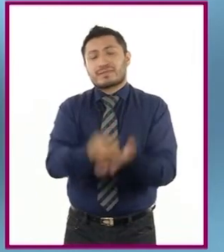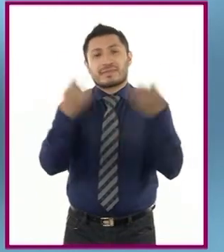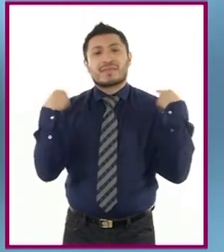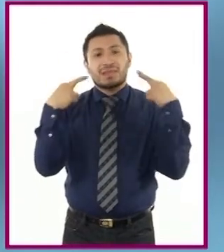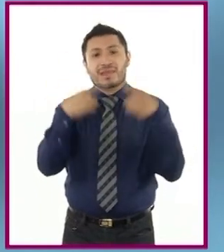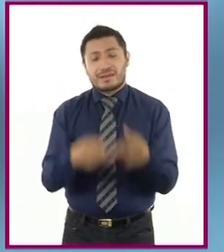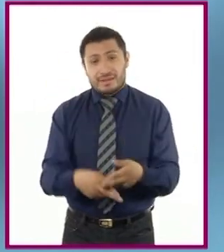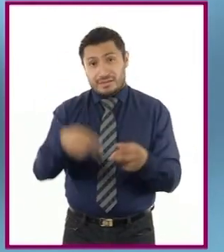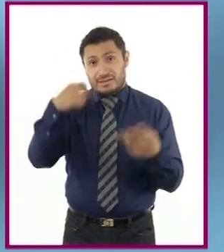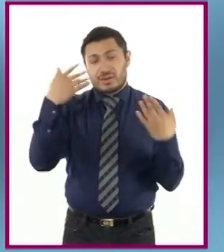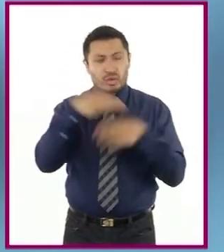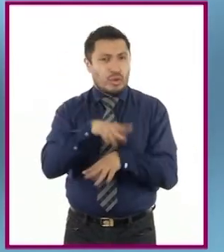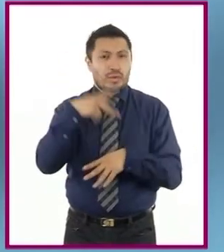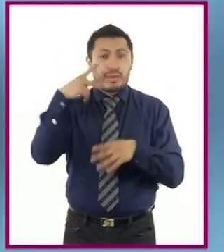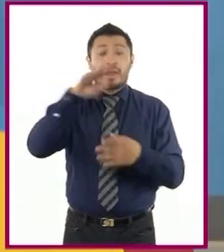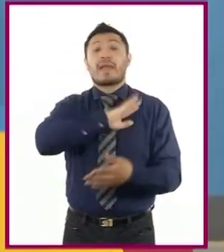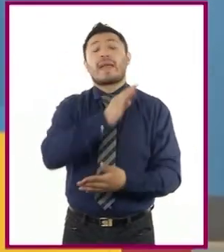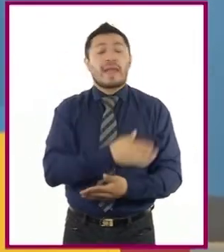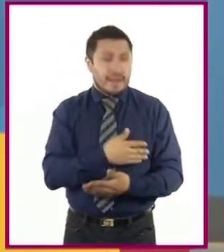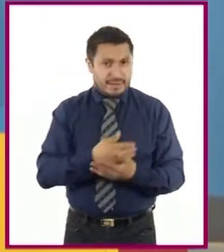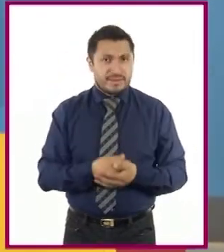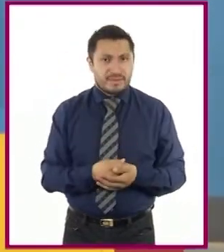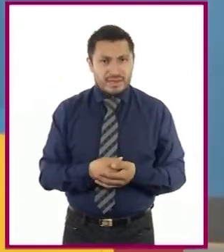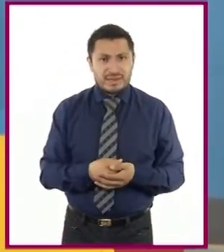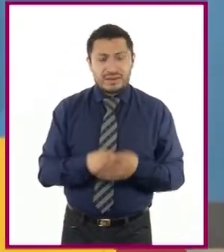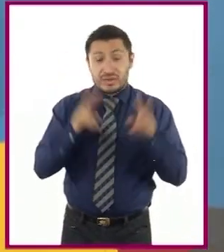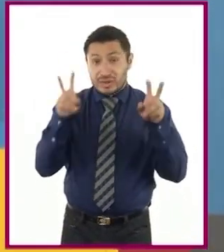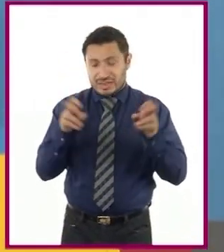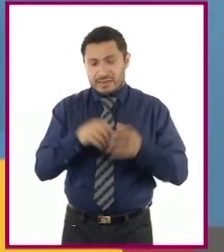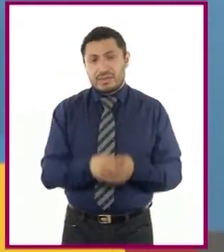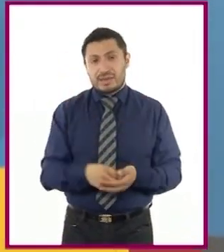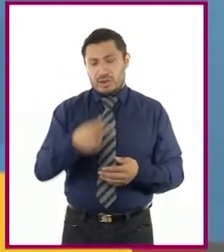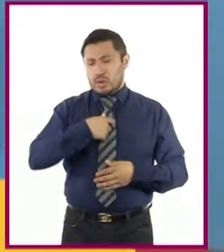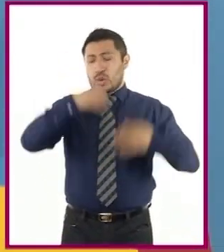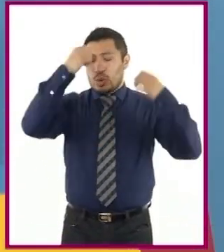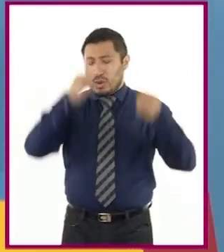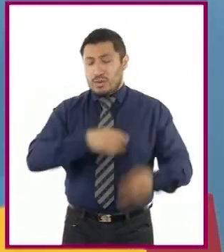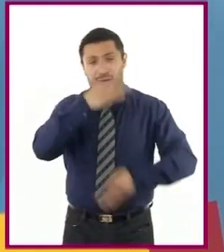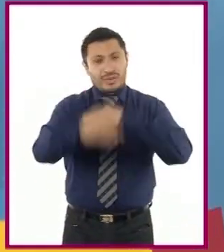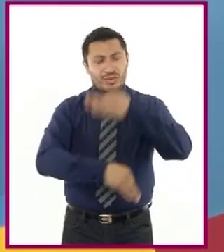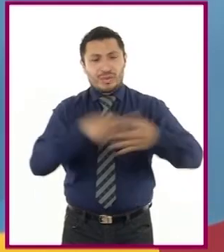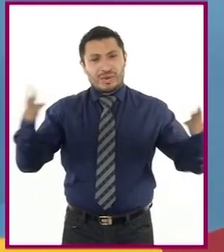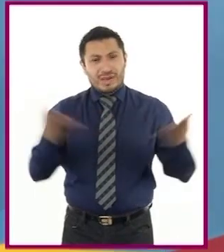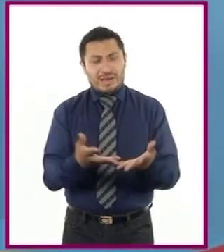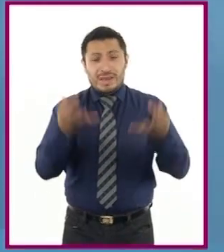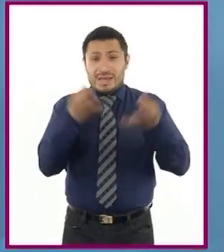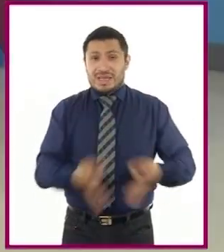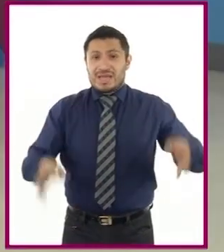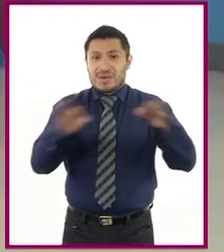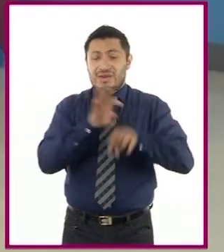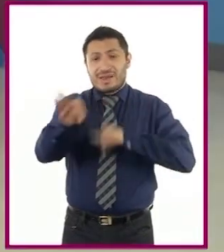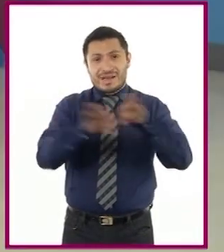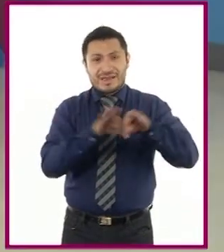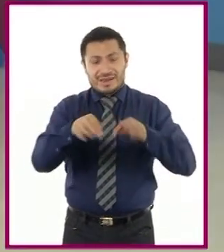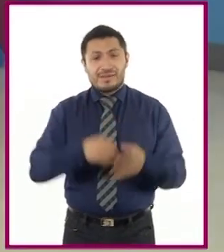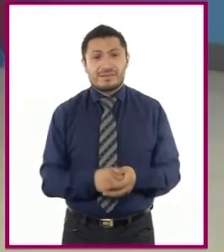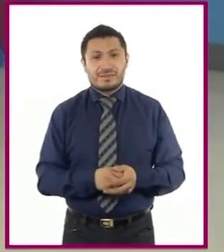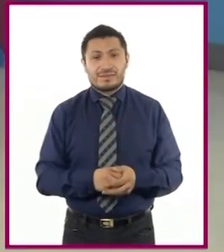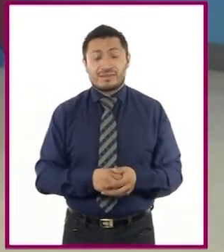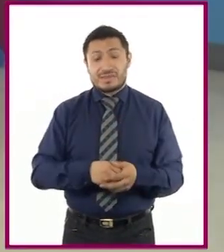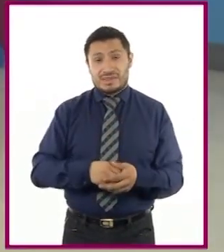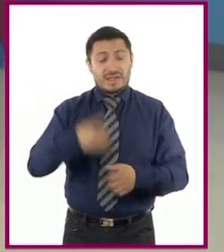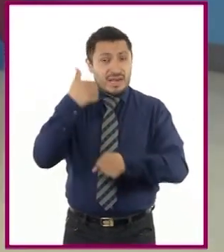maestro de la asignatura de español. Estoy segura de que todos realizarán un gran trabajo. En